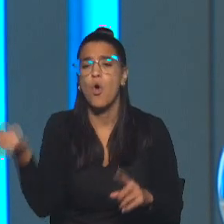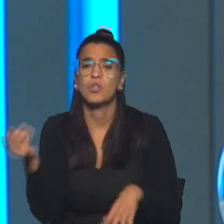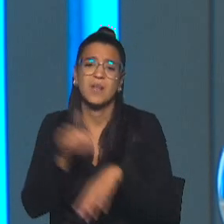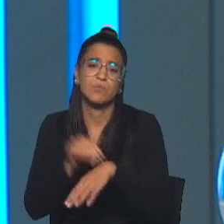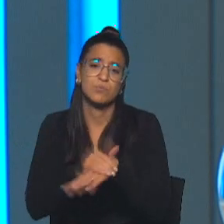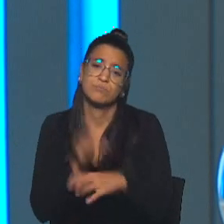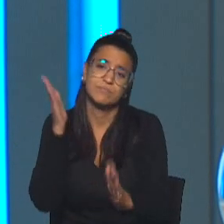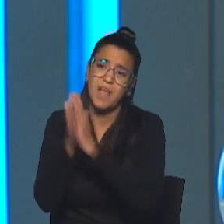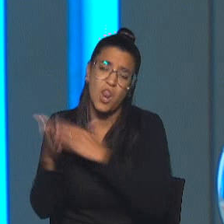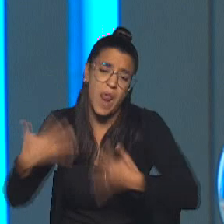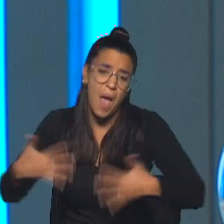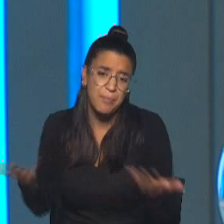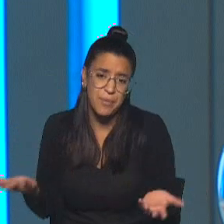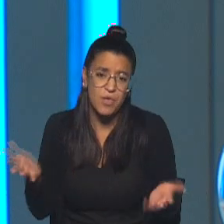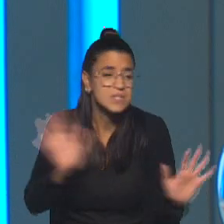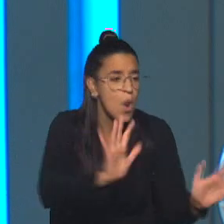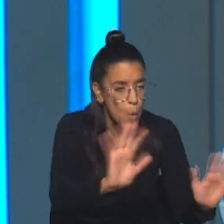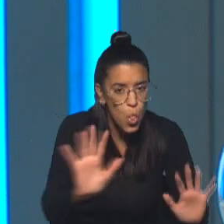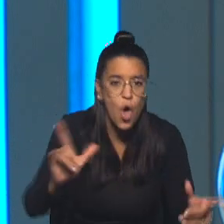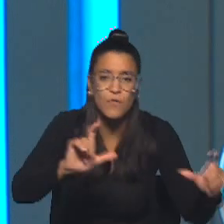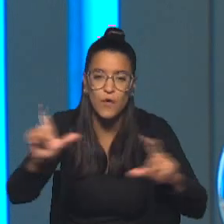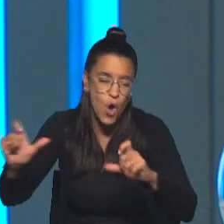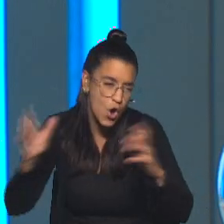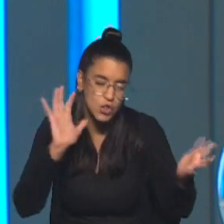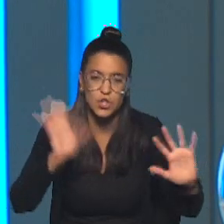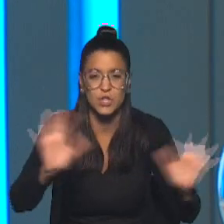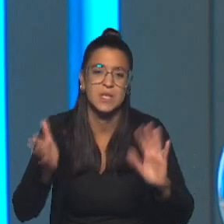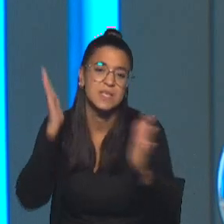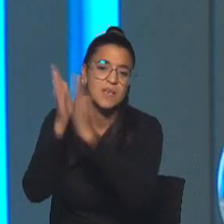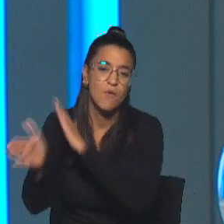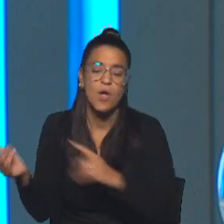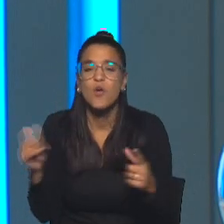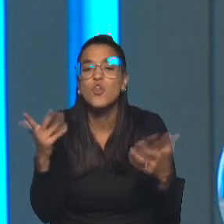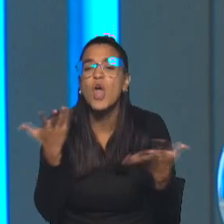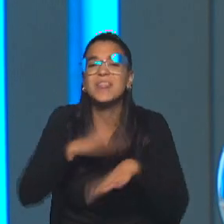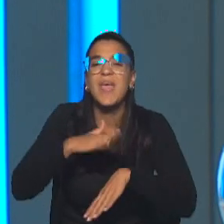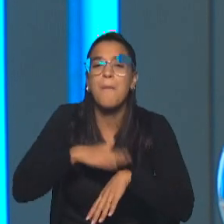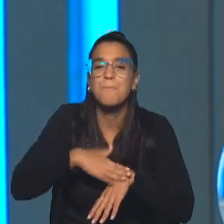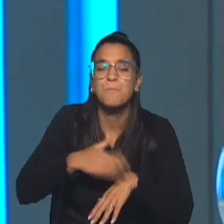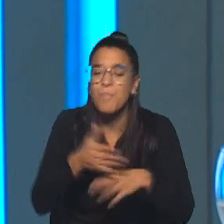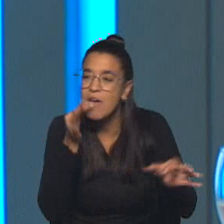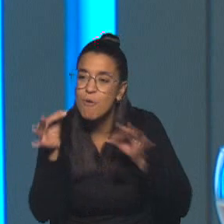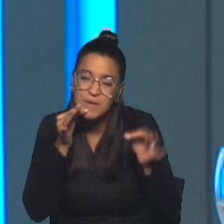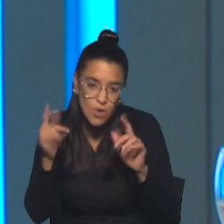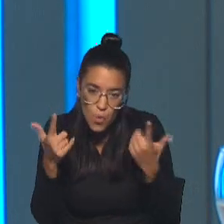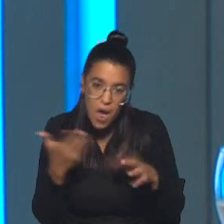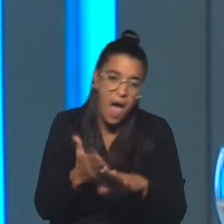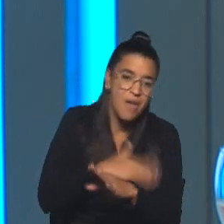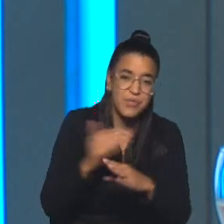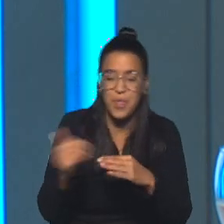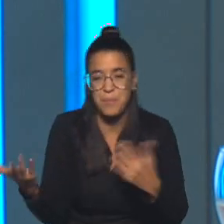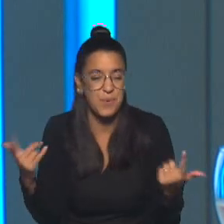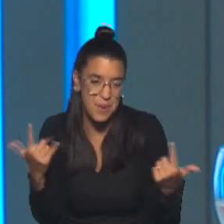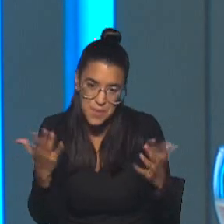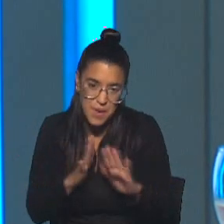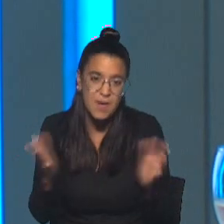y salió, saludó, sacó un par de fotos y se fue. No hubo mucho tiempo de conversar ni antes ni después con